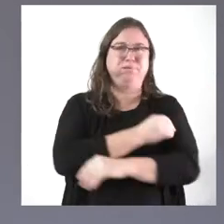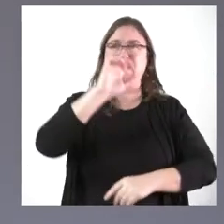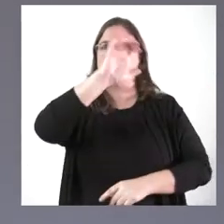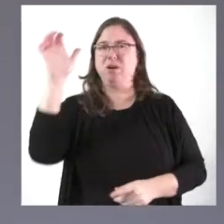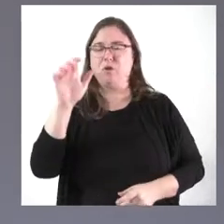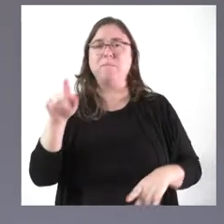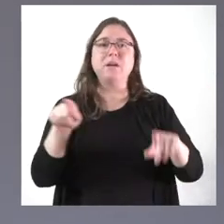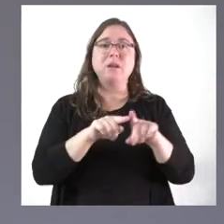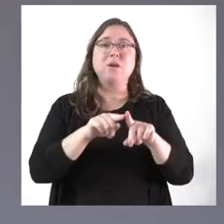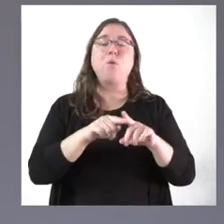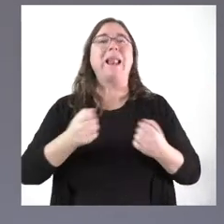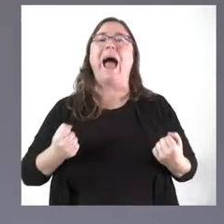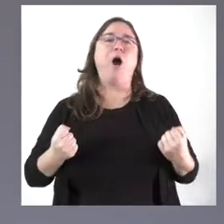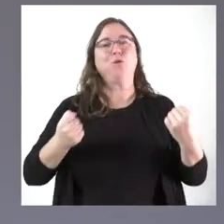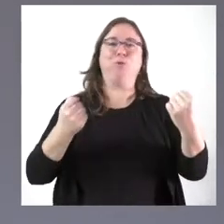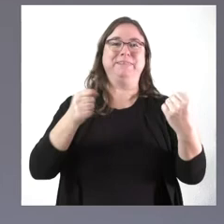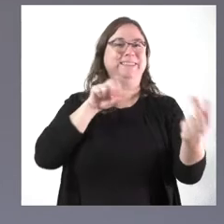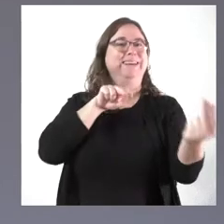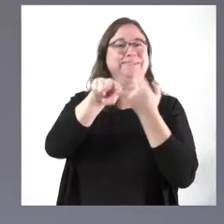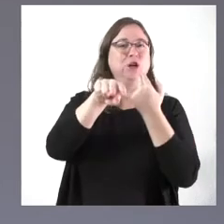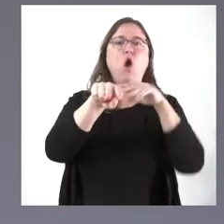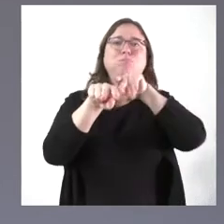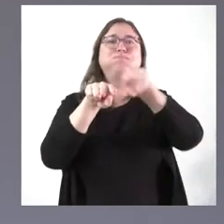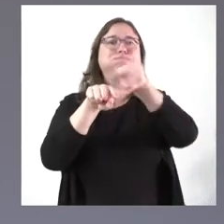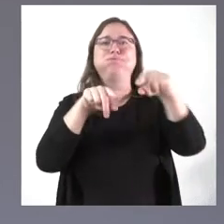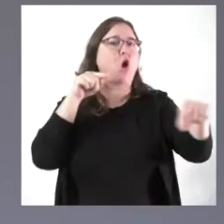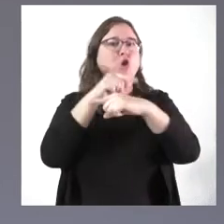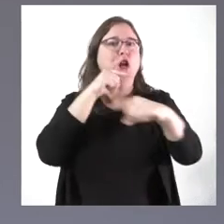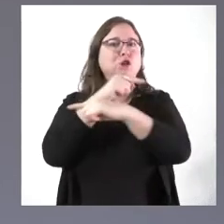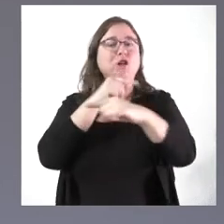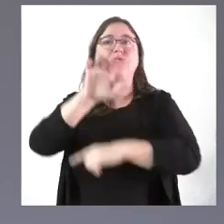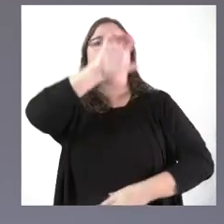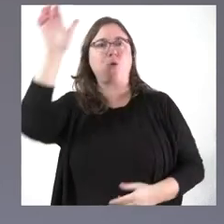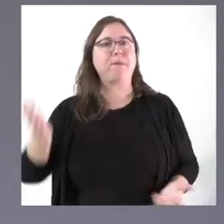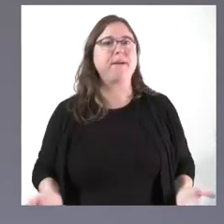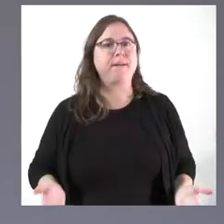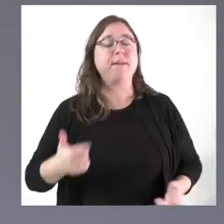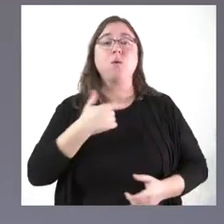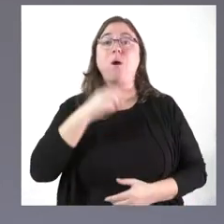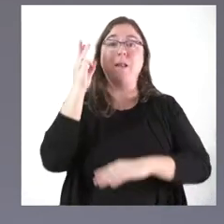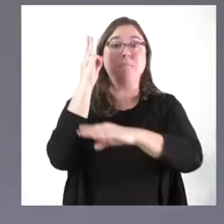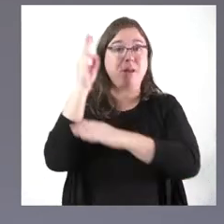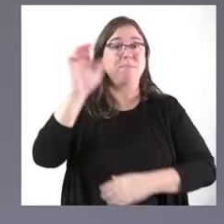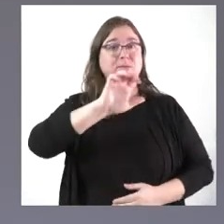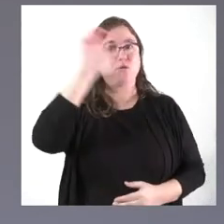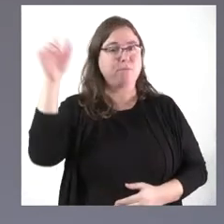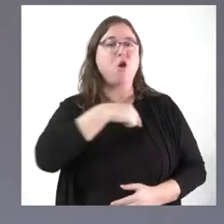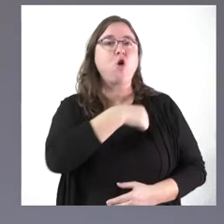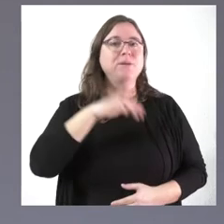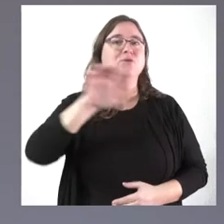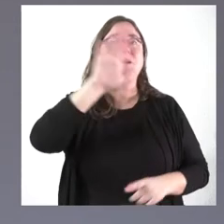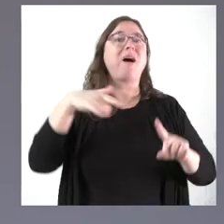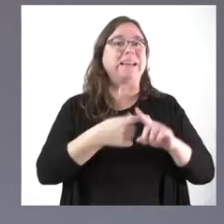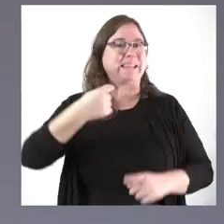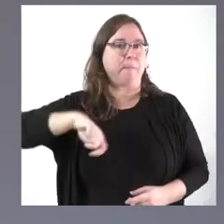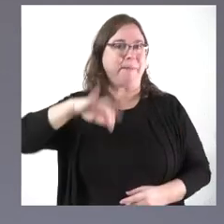es una conductora que va por una autopista caminando en sentido contrario a lo que hacen las instituciones europeas el parlamento europeo la comisión europea con su presidenta